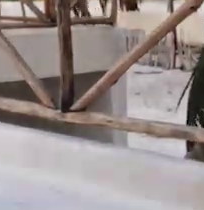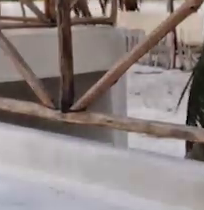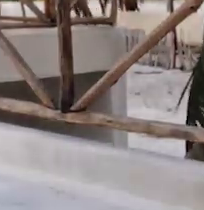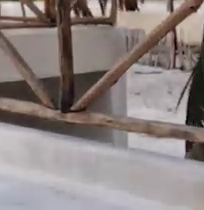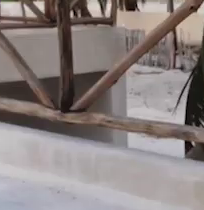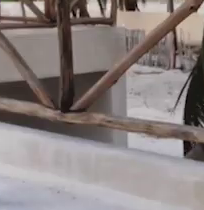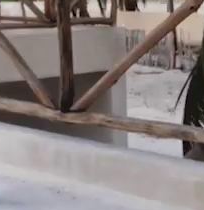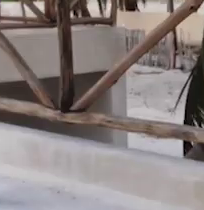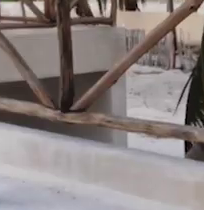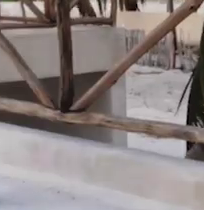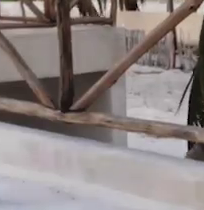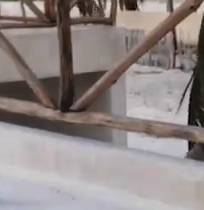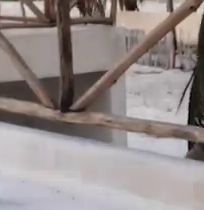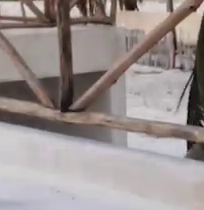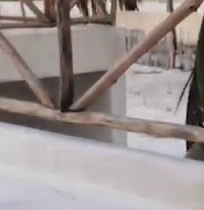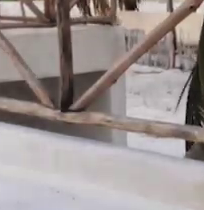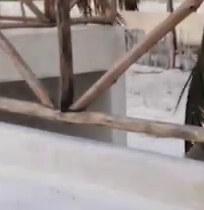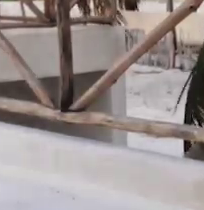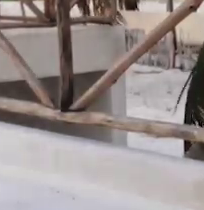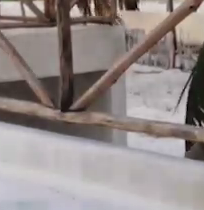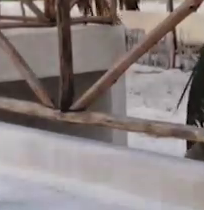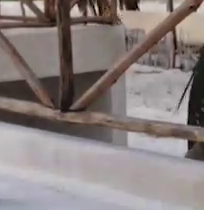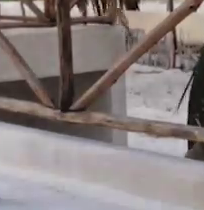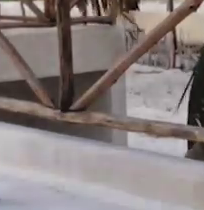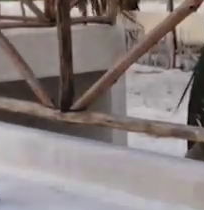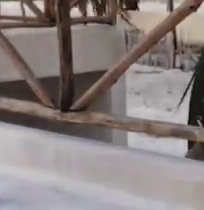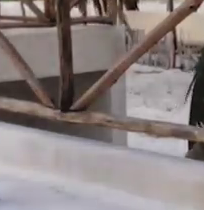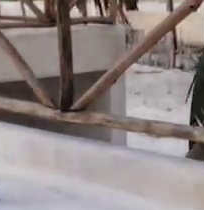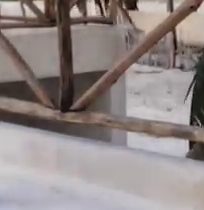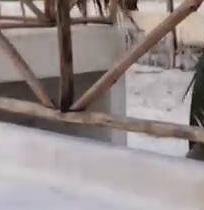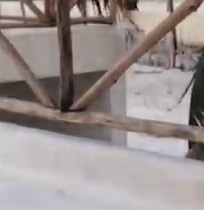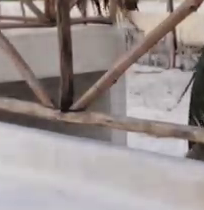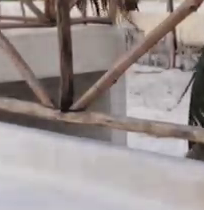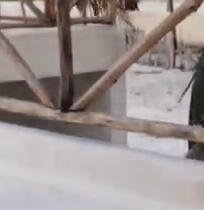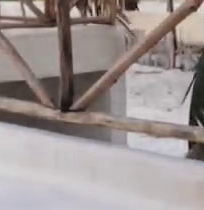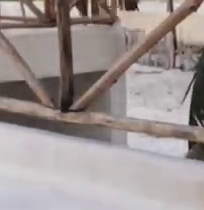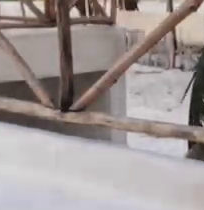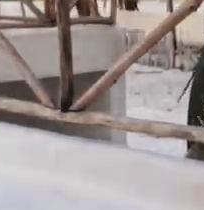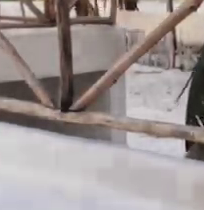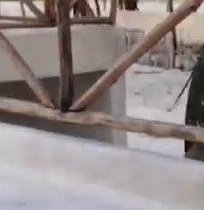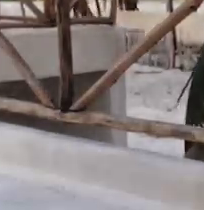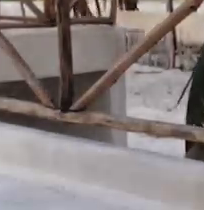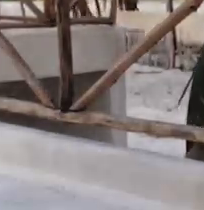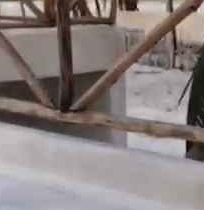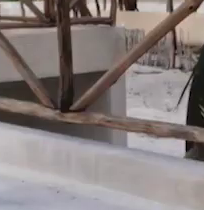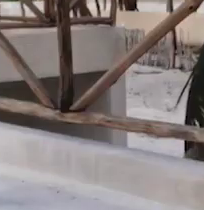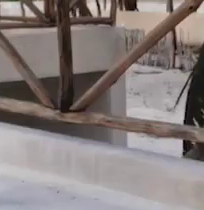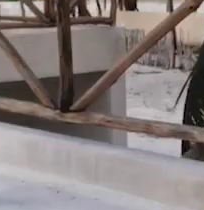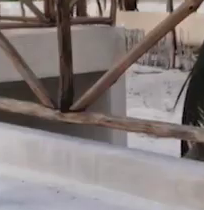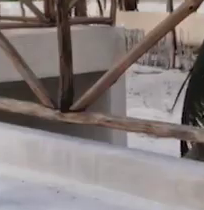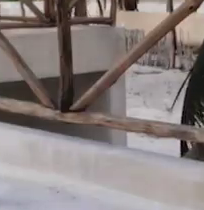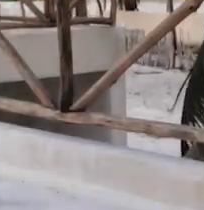Fuerza explosiva, hoy es una fuerza distinta. Vengan,